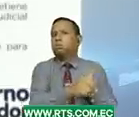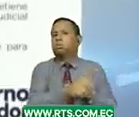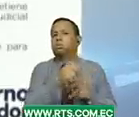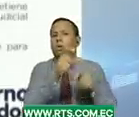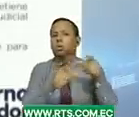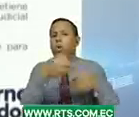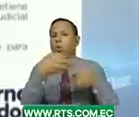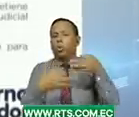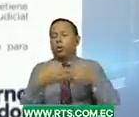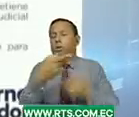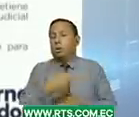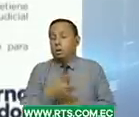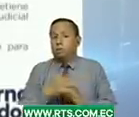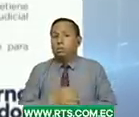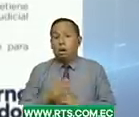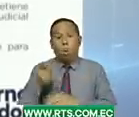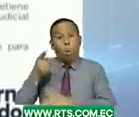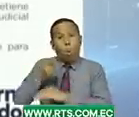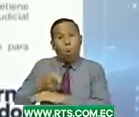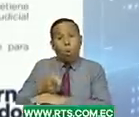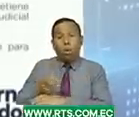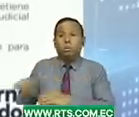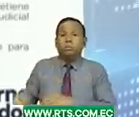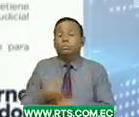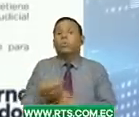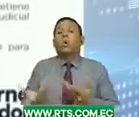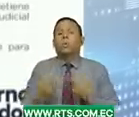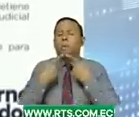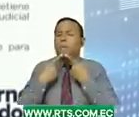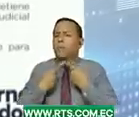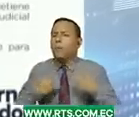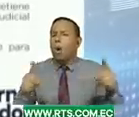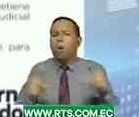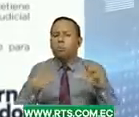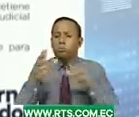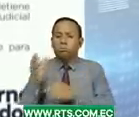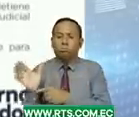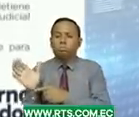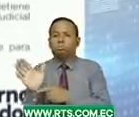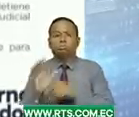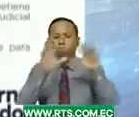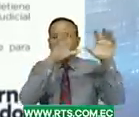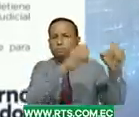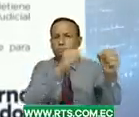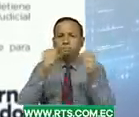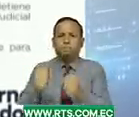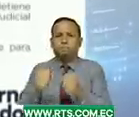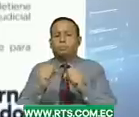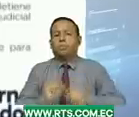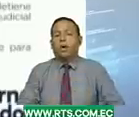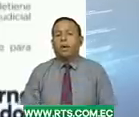justicia. Se dispuso además la emisión de las boletas de captura.